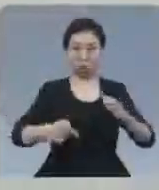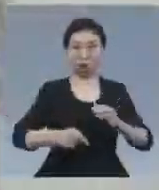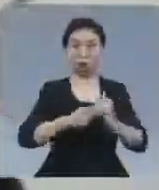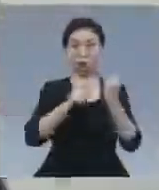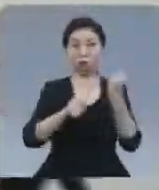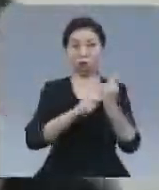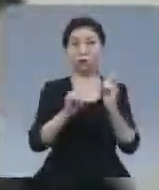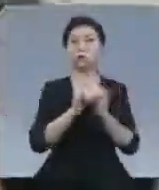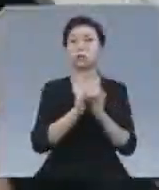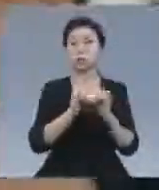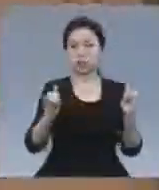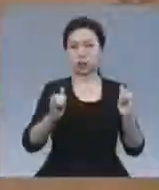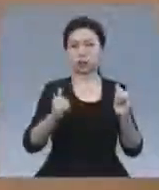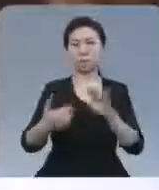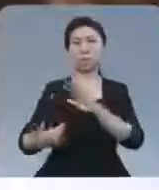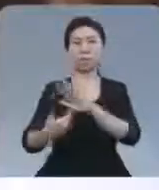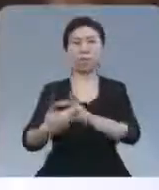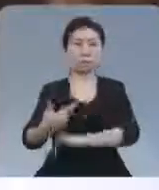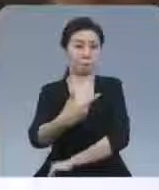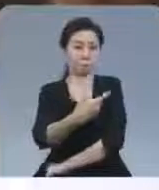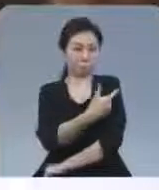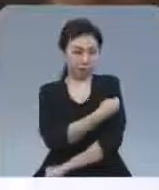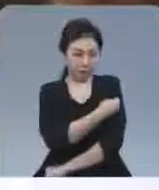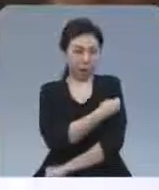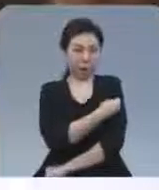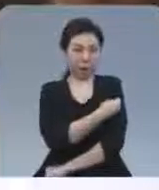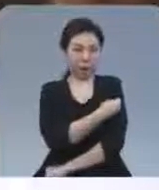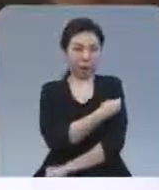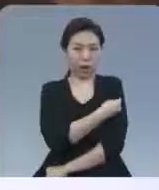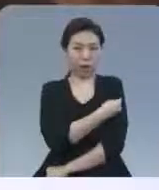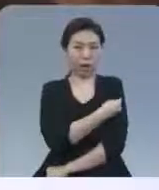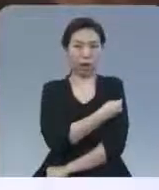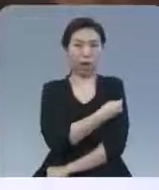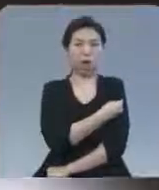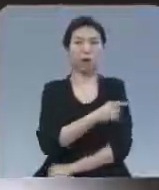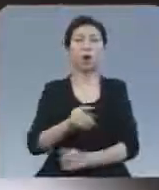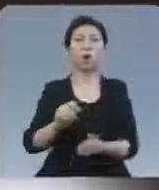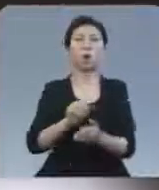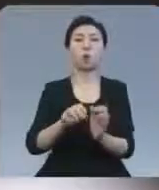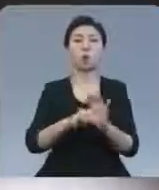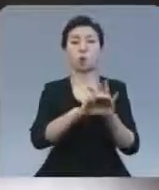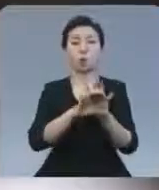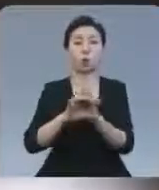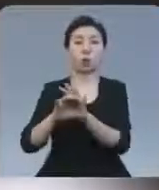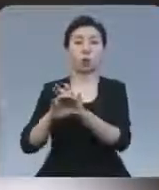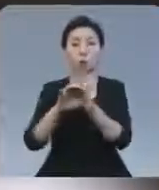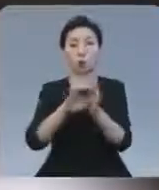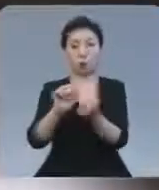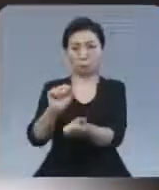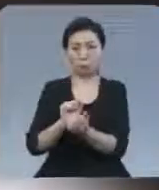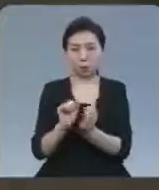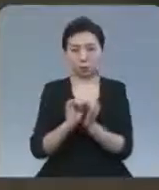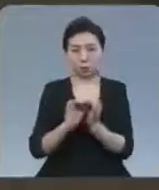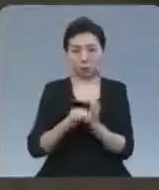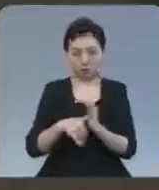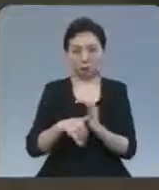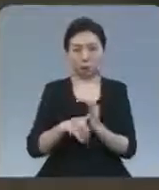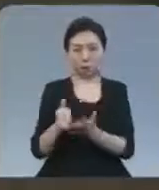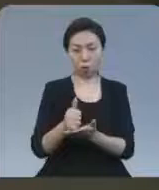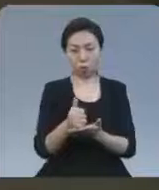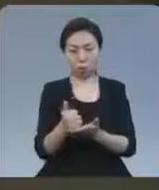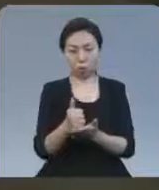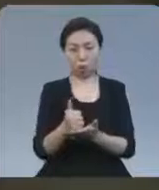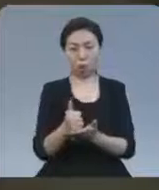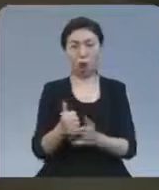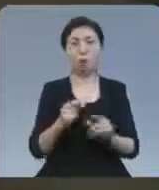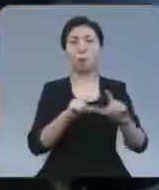corea del sur planea ofrecer de forma inminente la posibilidad de vacunarse a las mujeres embarazadas al respecto a